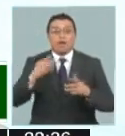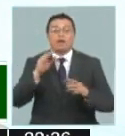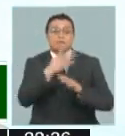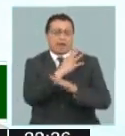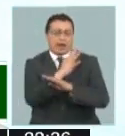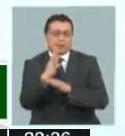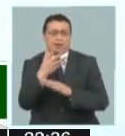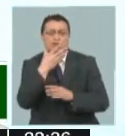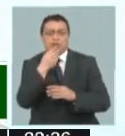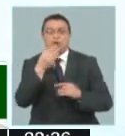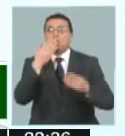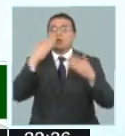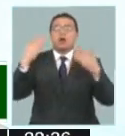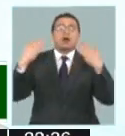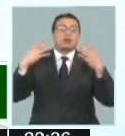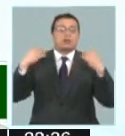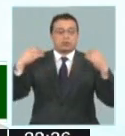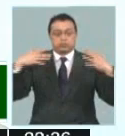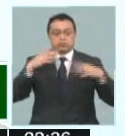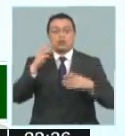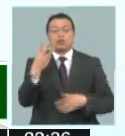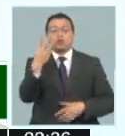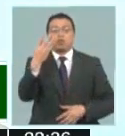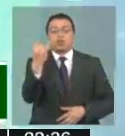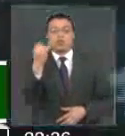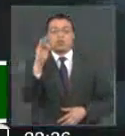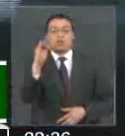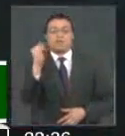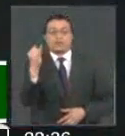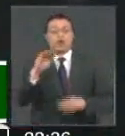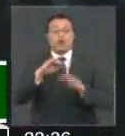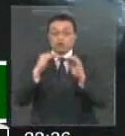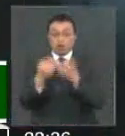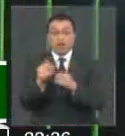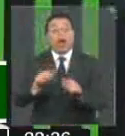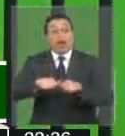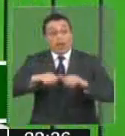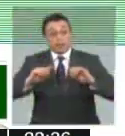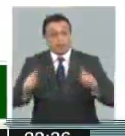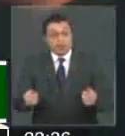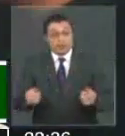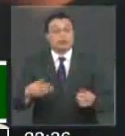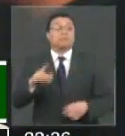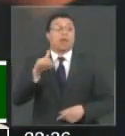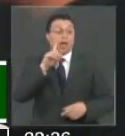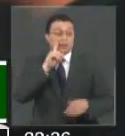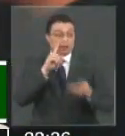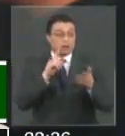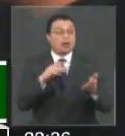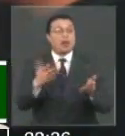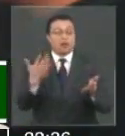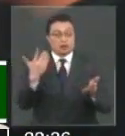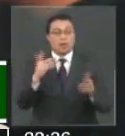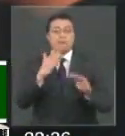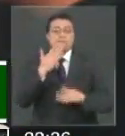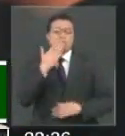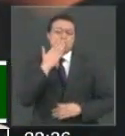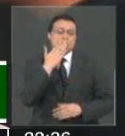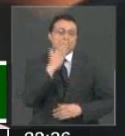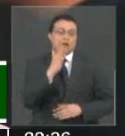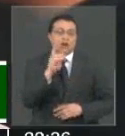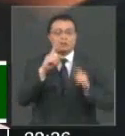jardín, aire acondicionado, wifi, de todo. Pero además tiene, yo lo decía antes de irnos a la pausa, las